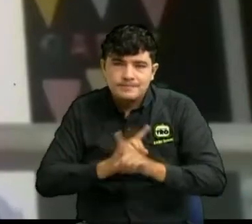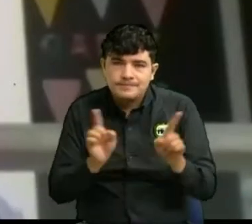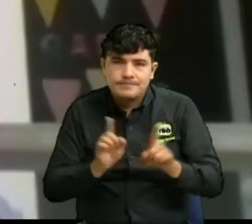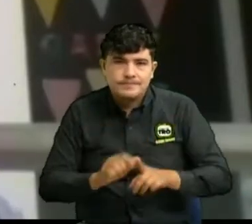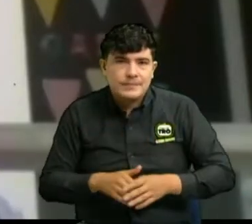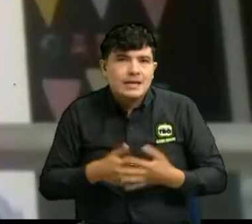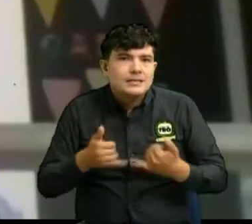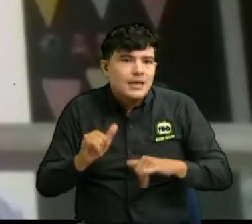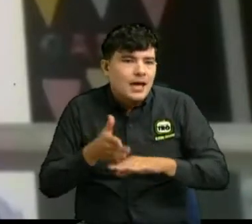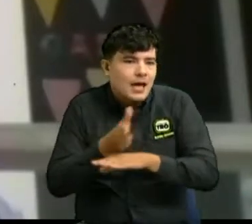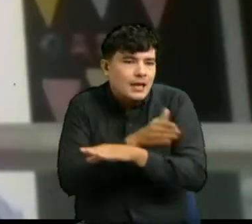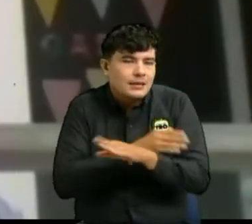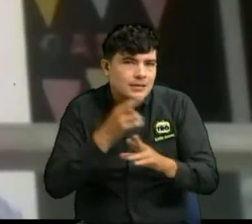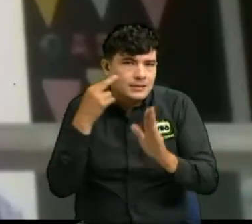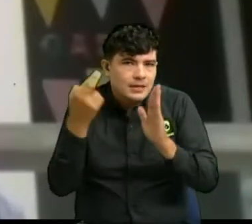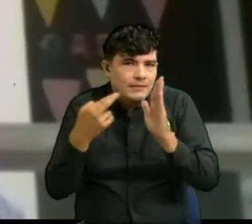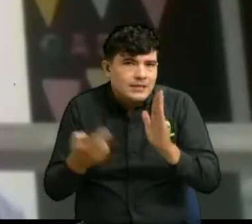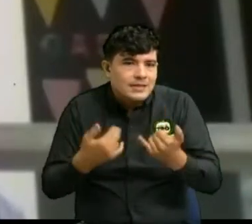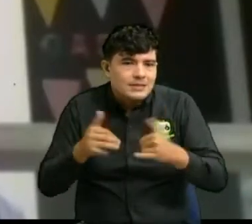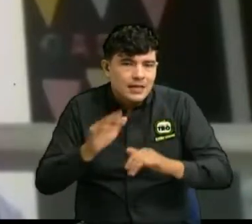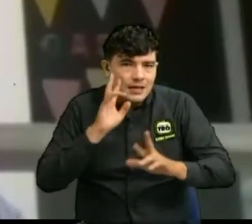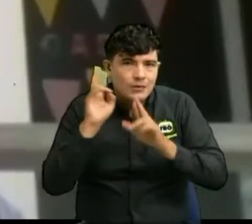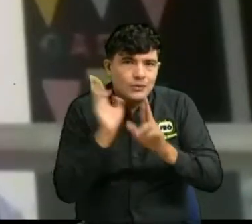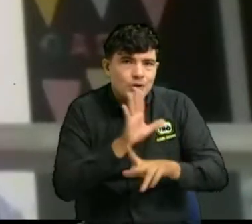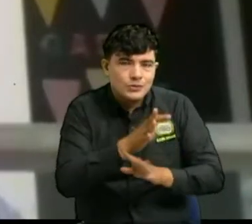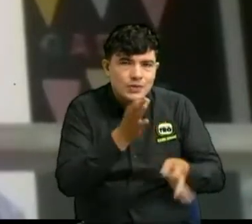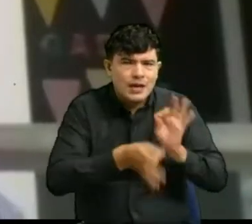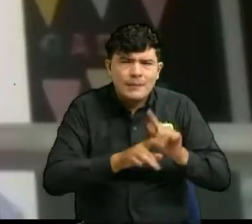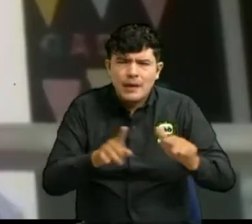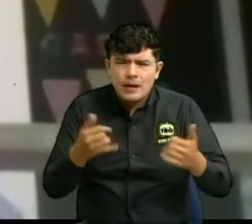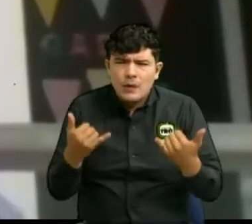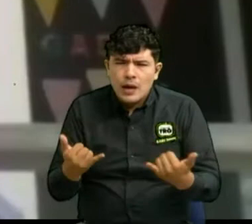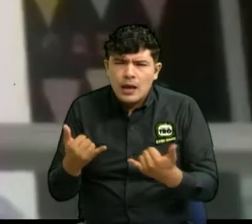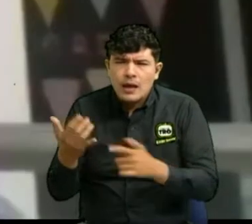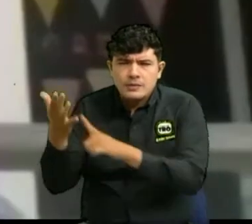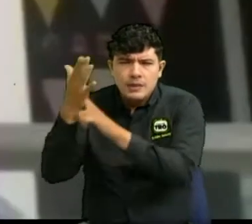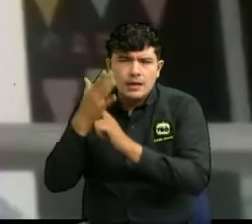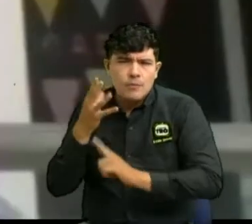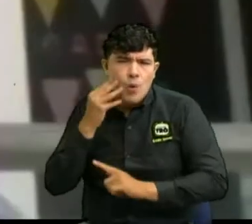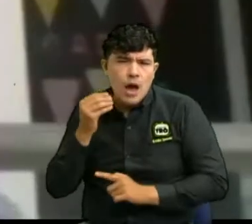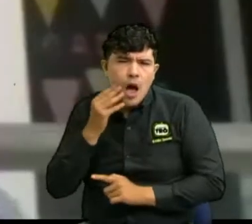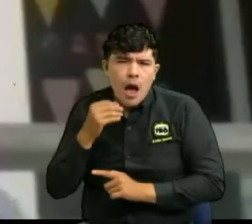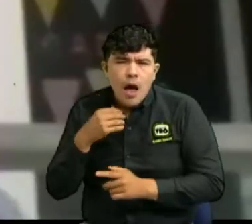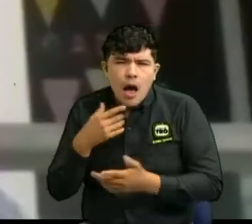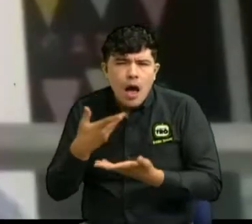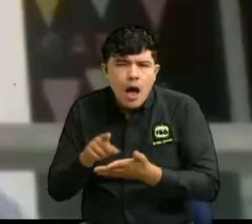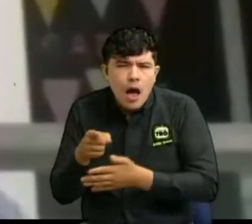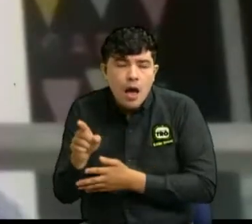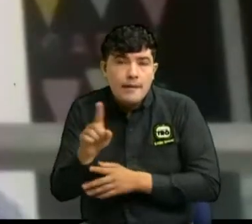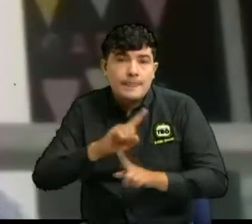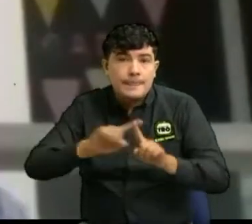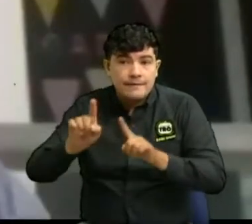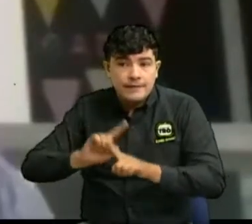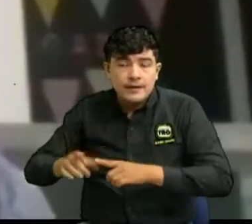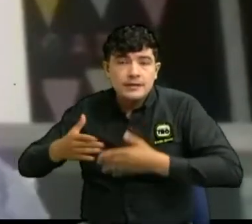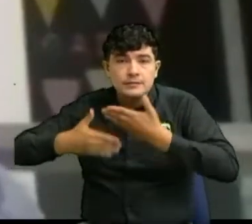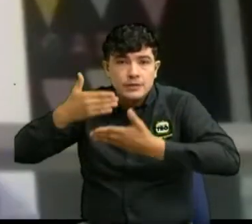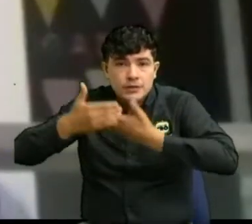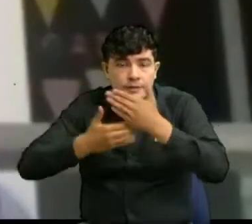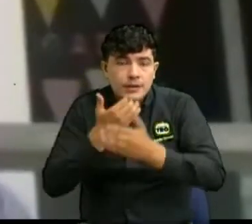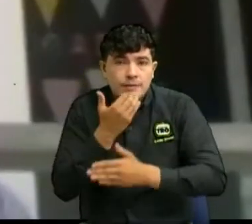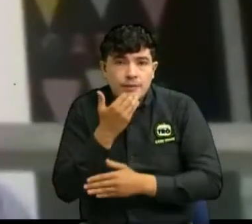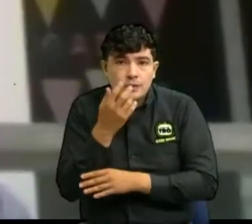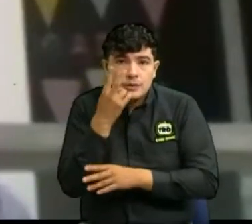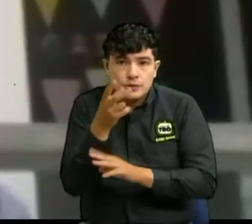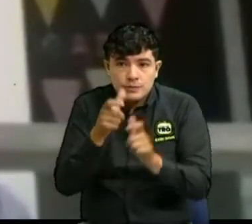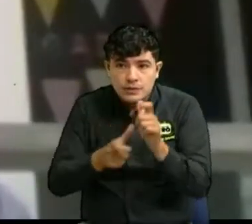cosa juzgada. Pero ¿qué me ha mostrado la experiencia? ¿Qué me ha mostrado? En varios procesos donde van dos personas